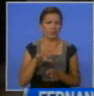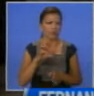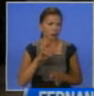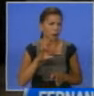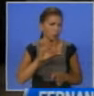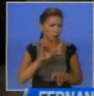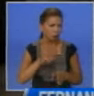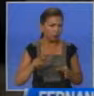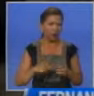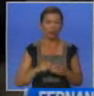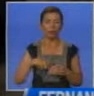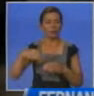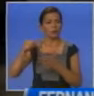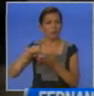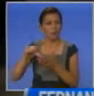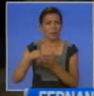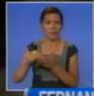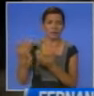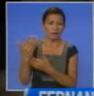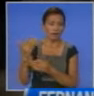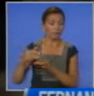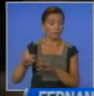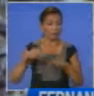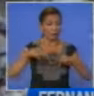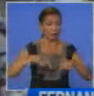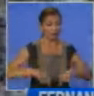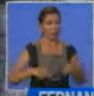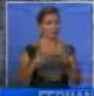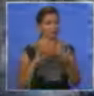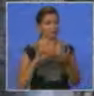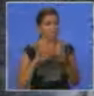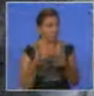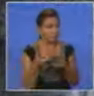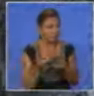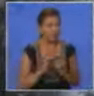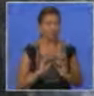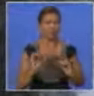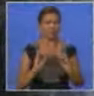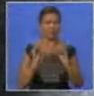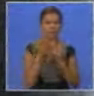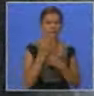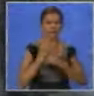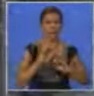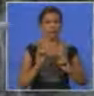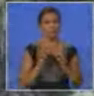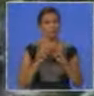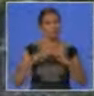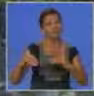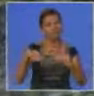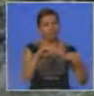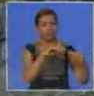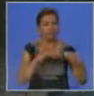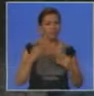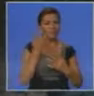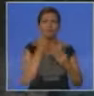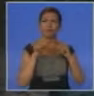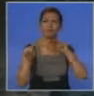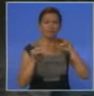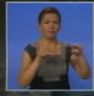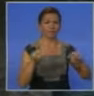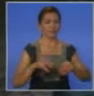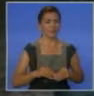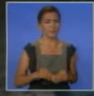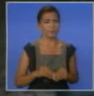ya no vives en la ciudad, sin televisión, sin celulares. El bosque tiene una extensión aproximada de 2 hectáreas. El